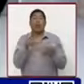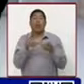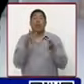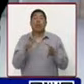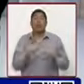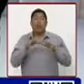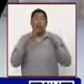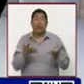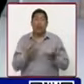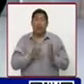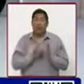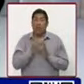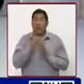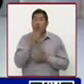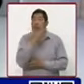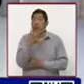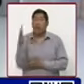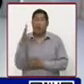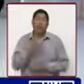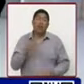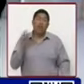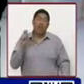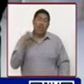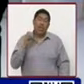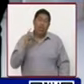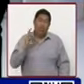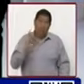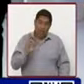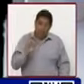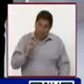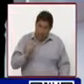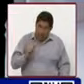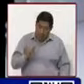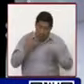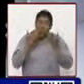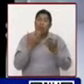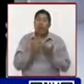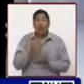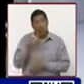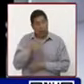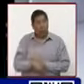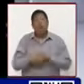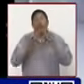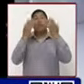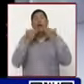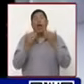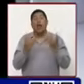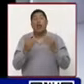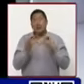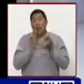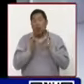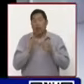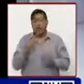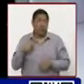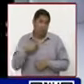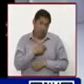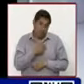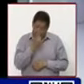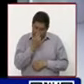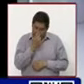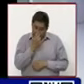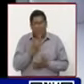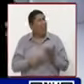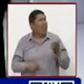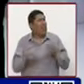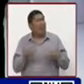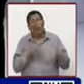de Gestión y Desarrollo Forestal, don Omar Tejerina. ¿Cómo está? Muy buenas noches. Gracias por su tiempo para poder hablar con nosotros y ver a ver qué